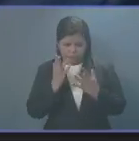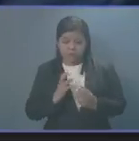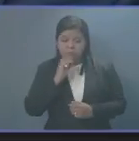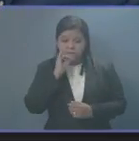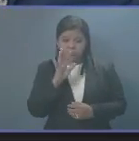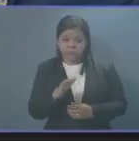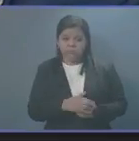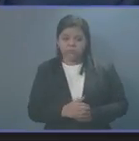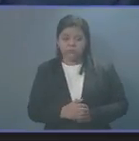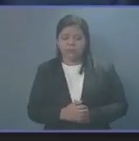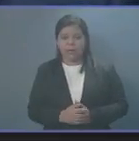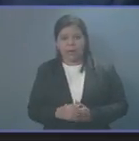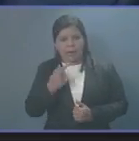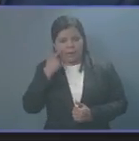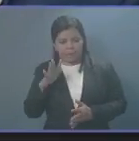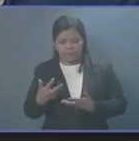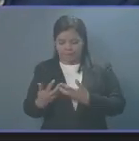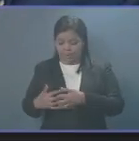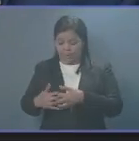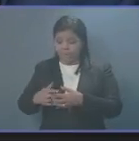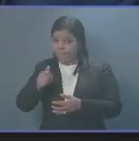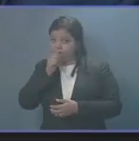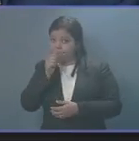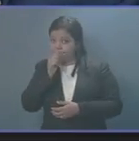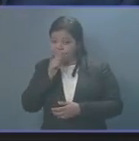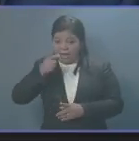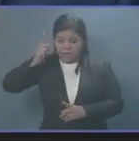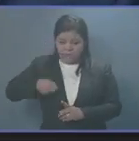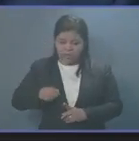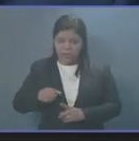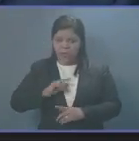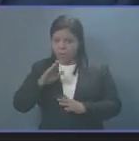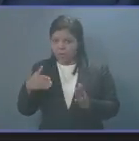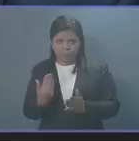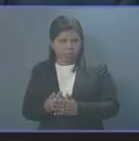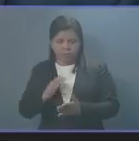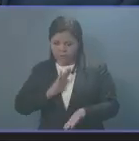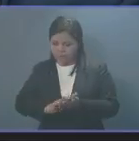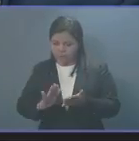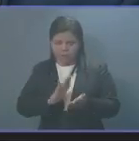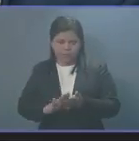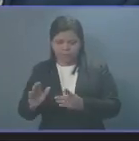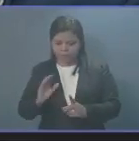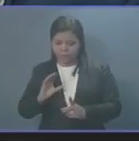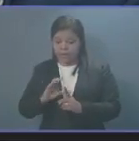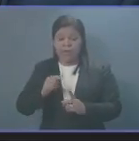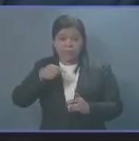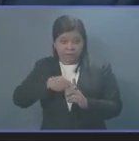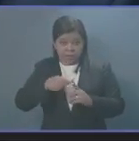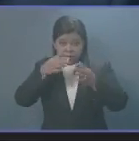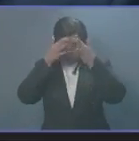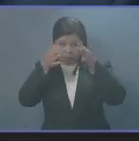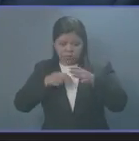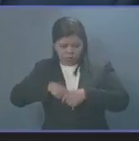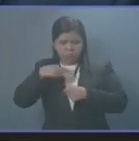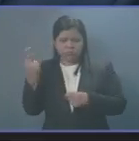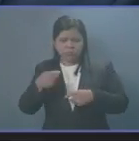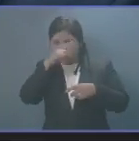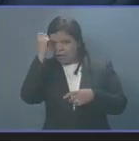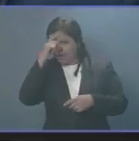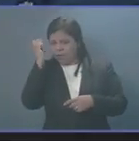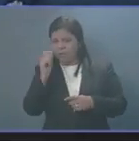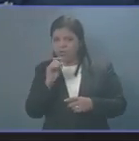que si la empresa privada se le exige la indemnización universal, que es cuando se retiran de una forma voluntaria